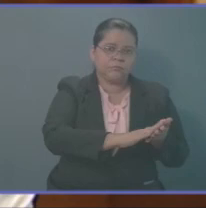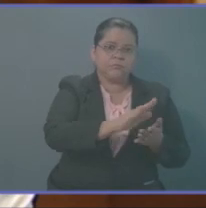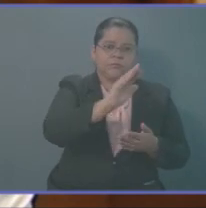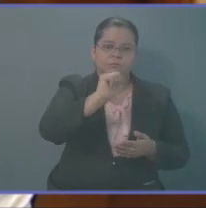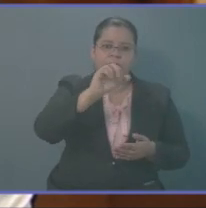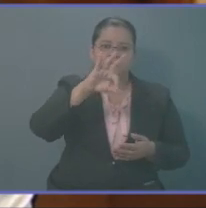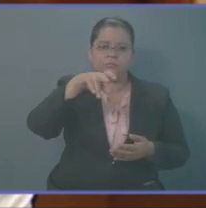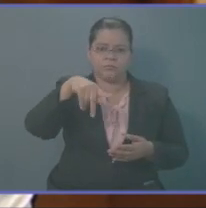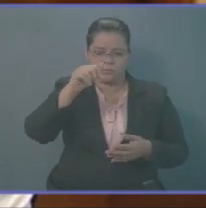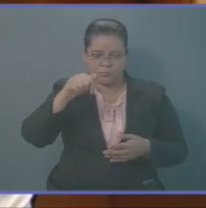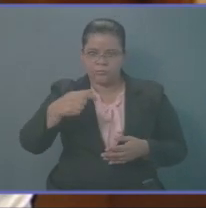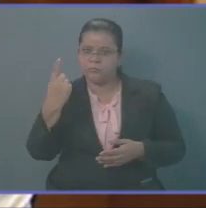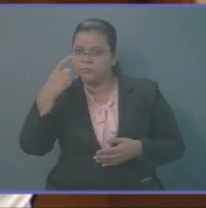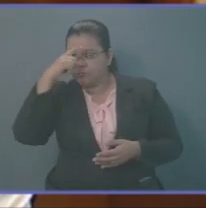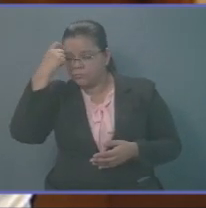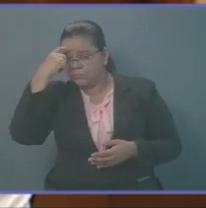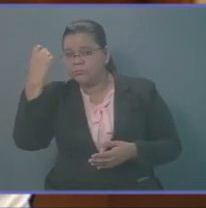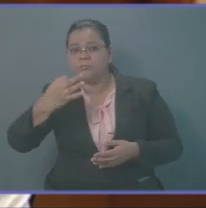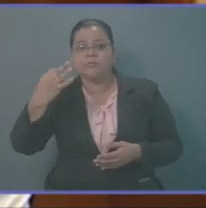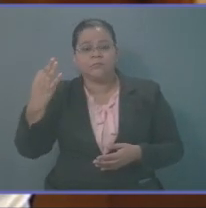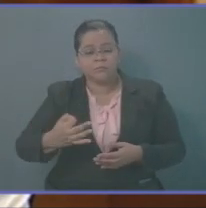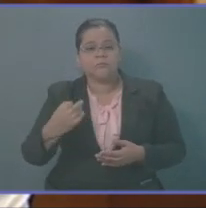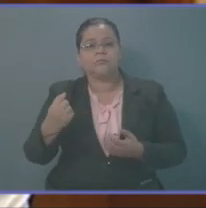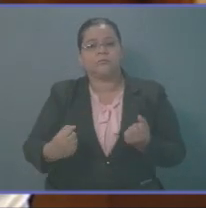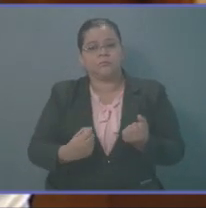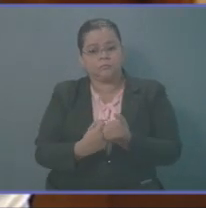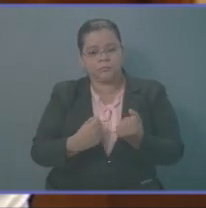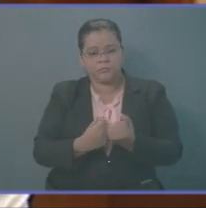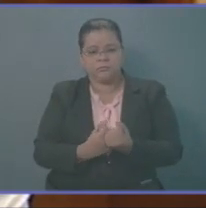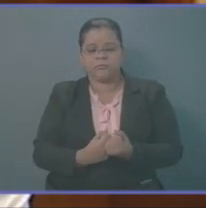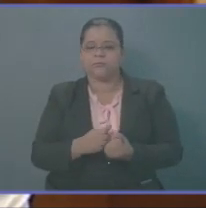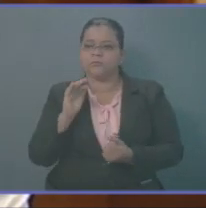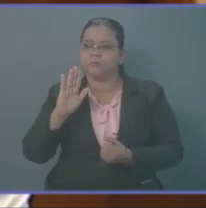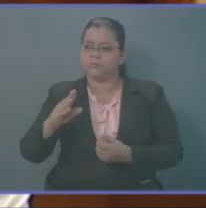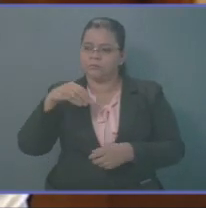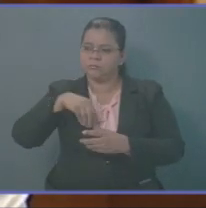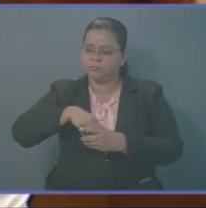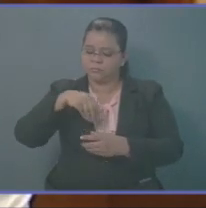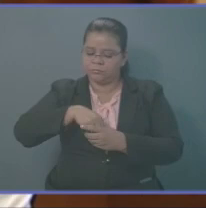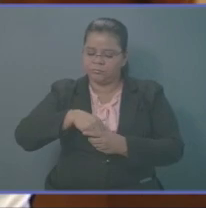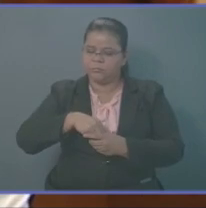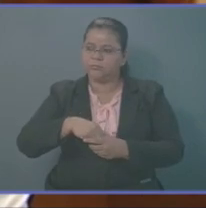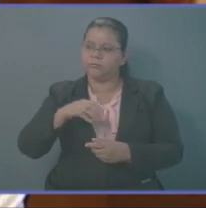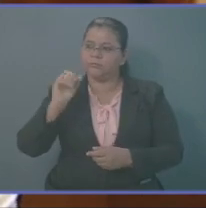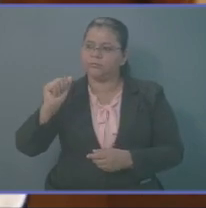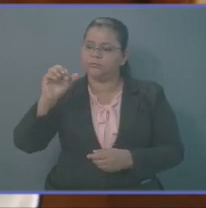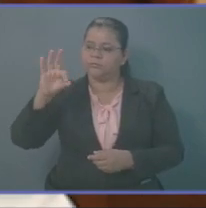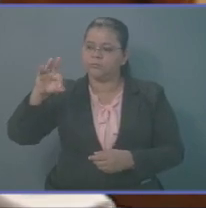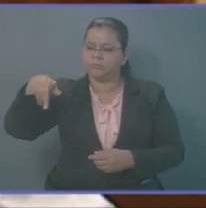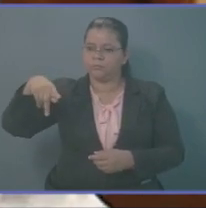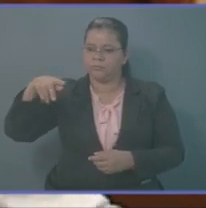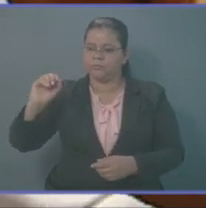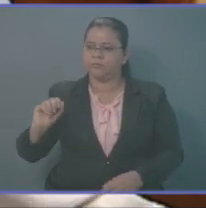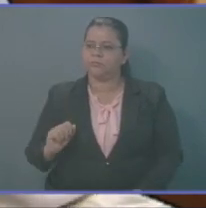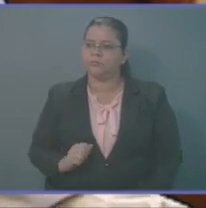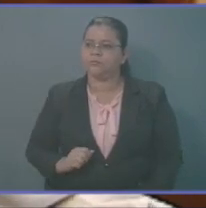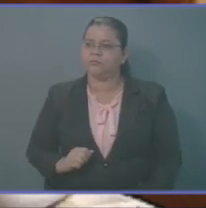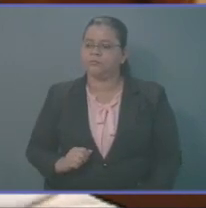están desempleados y necesitan de ese apoyo que se les pueda dar de sus ahorros que tienen ahí en